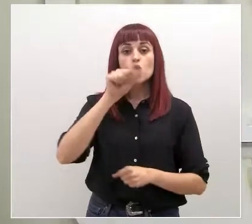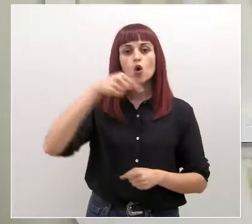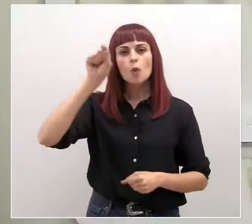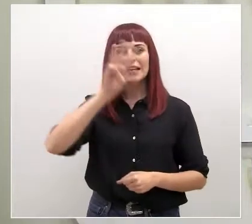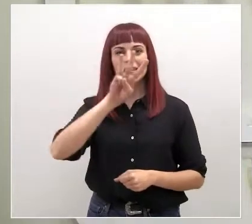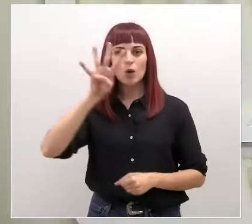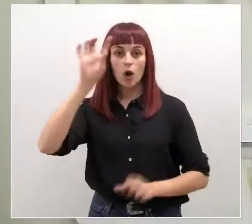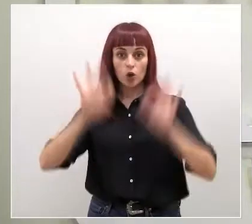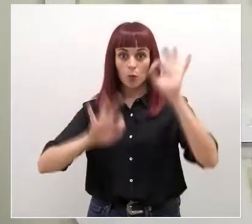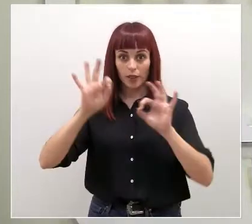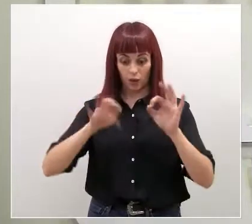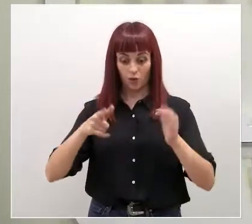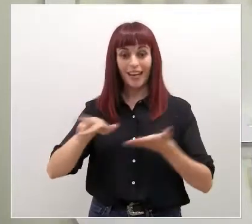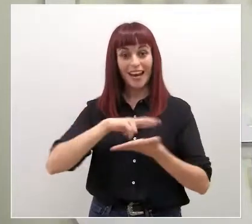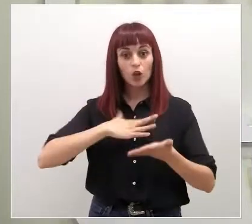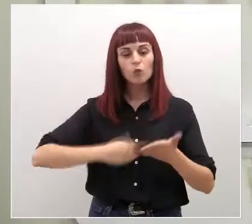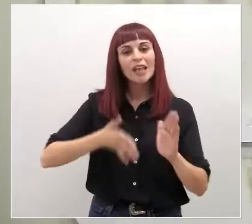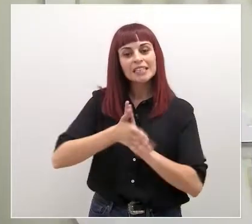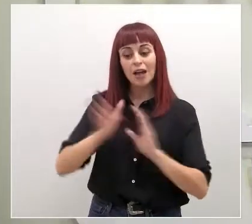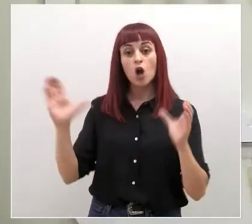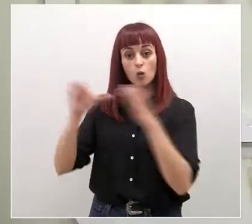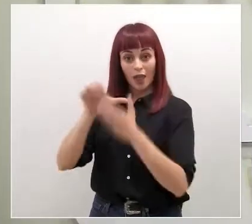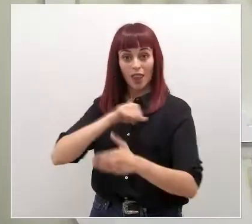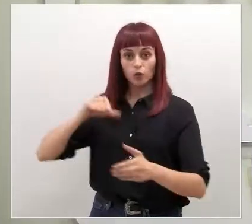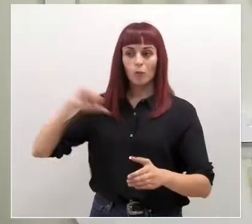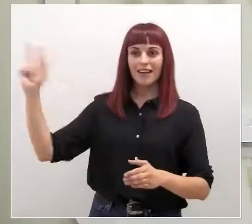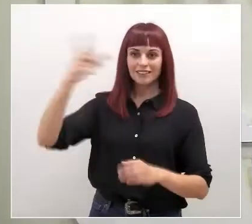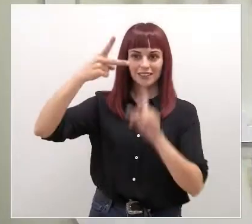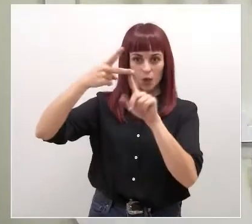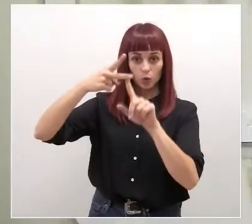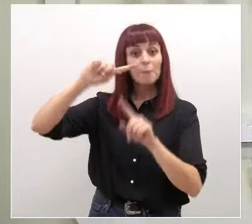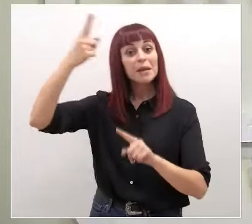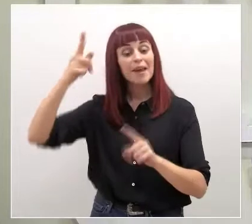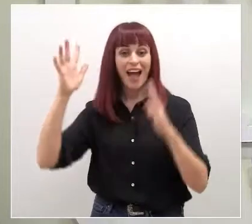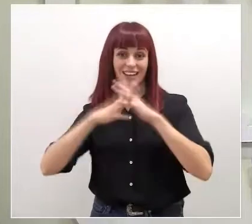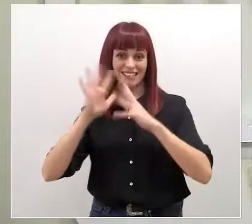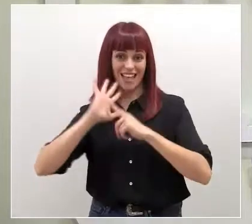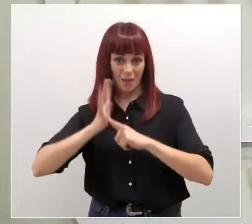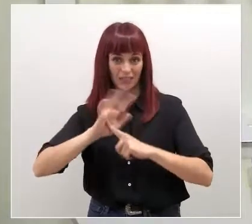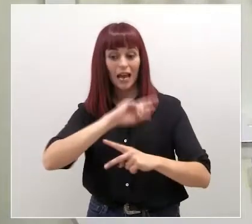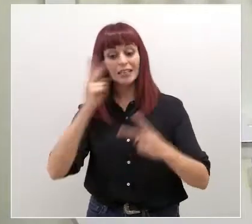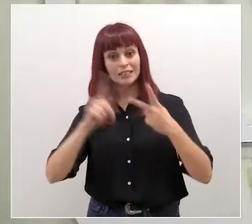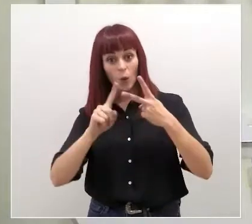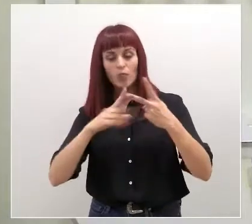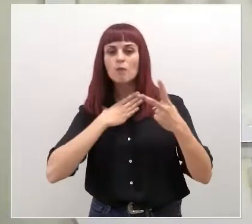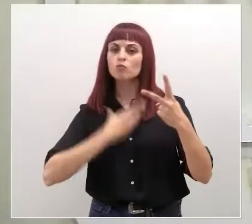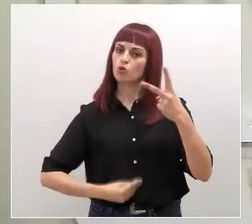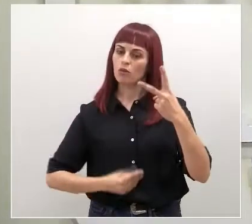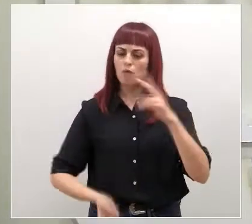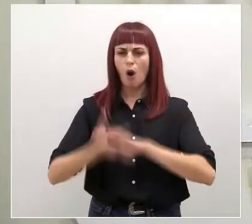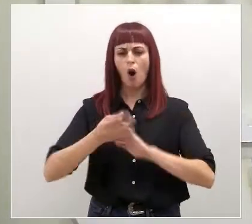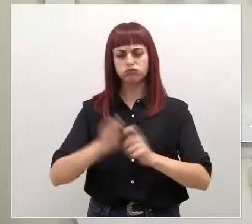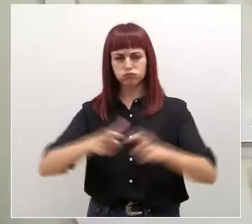1,34%, siendo la región de Murcia la segunda comunidad por detrás de Castilla-La Mancha que más empleo ha creado en ese